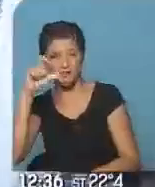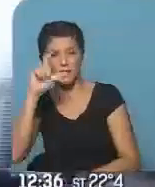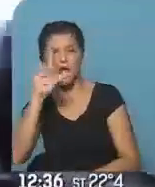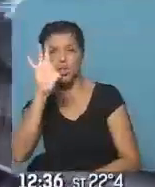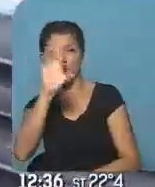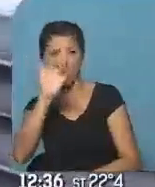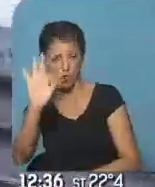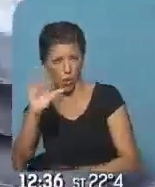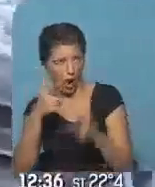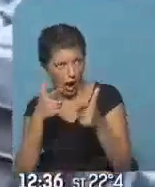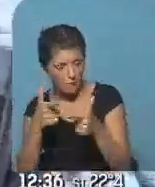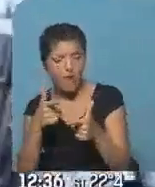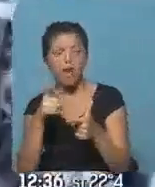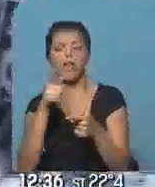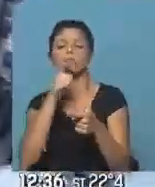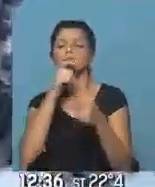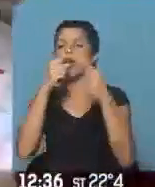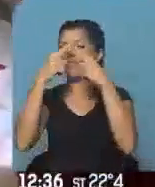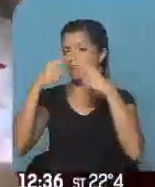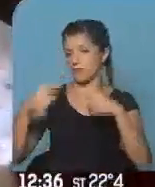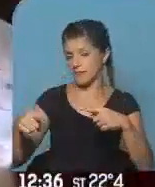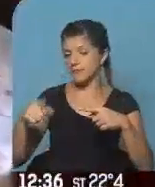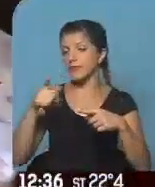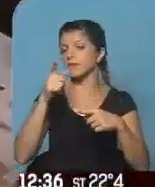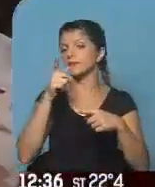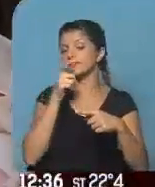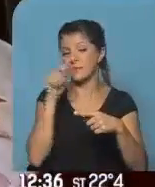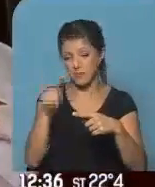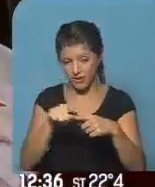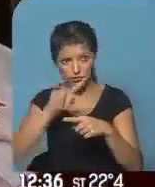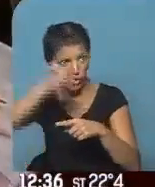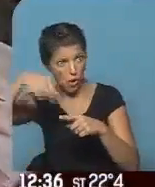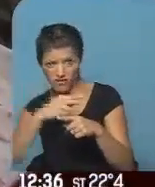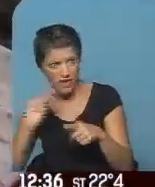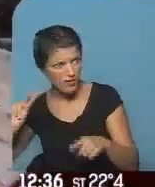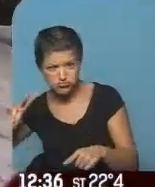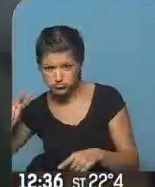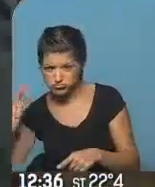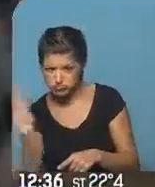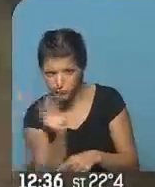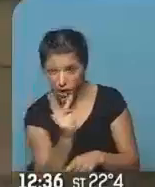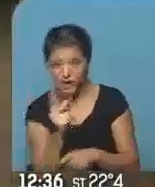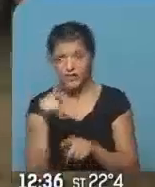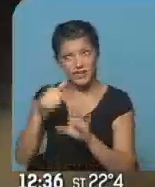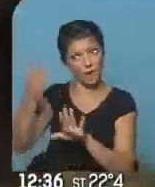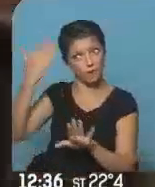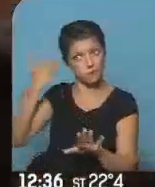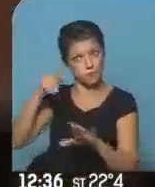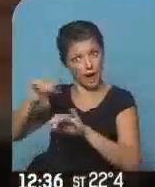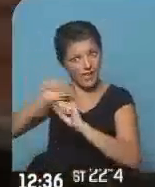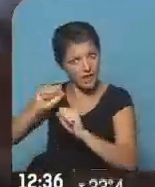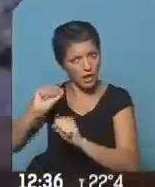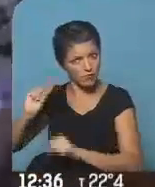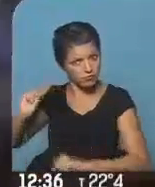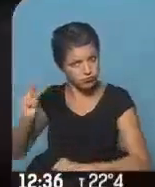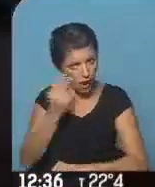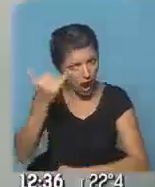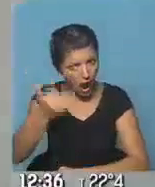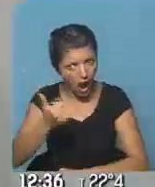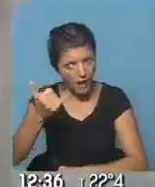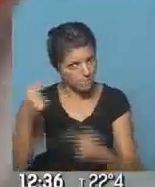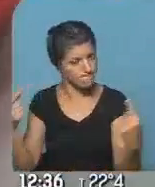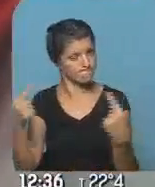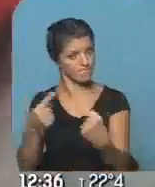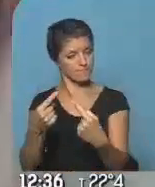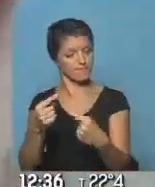arma, a diferencia de los agentes nerviosos, no suele producir muertes masivas como las registradas en Douma. También se reportó